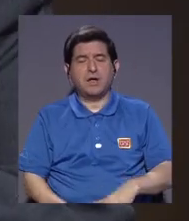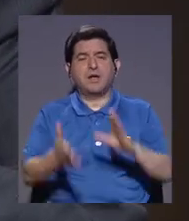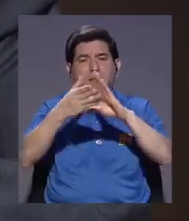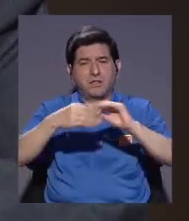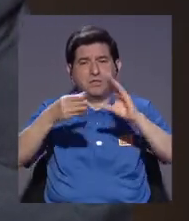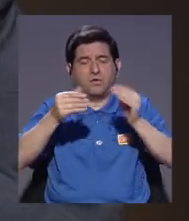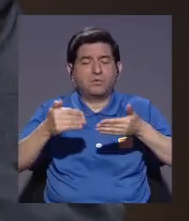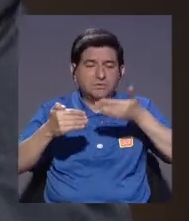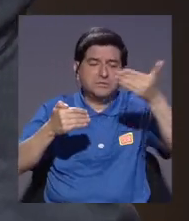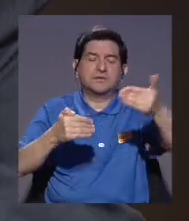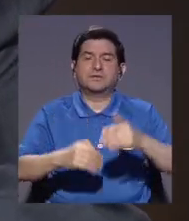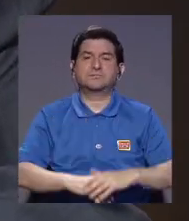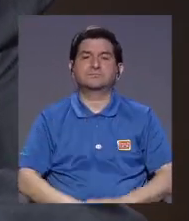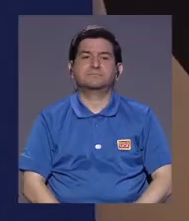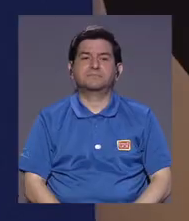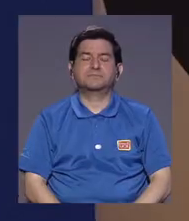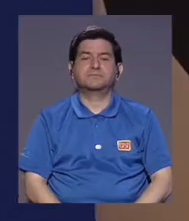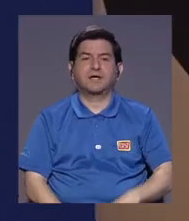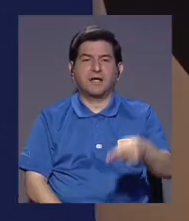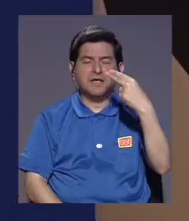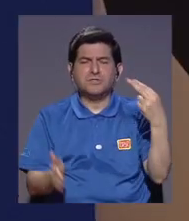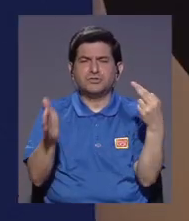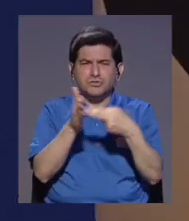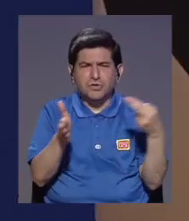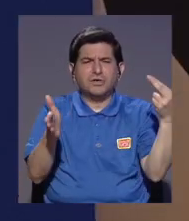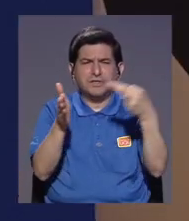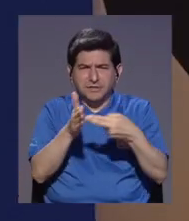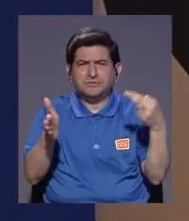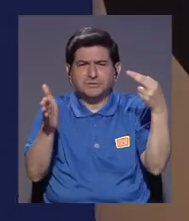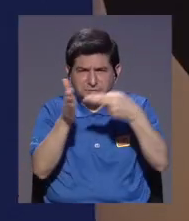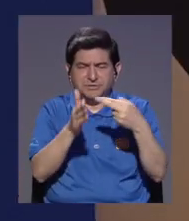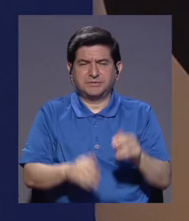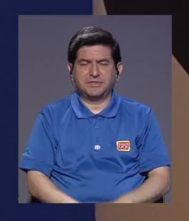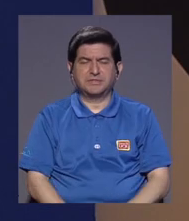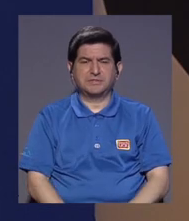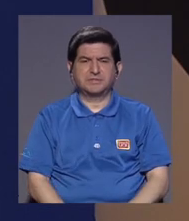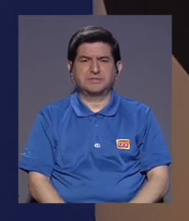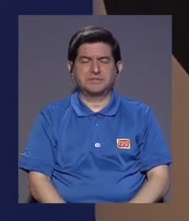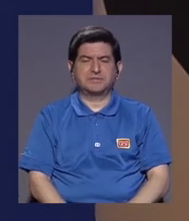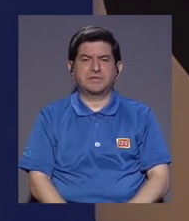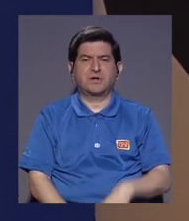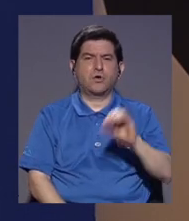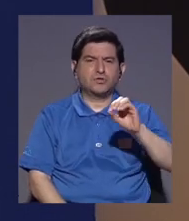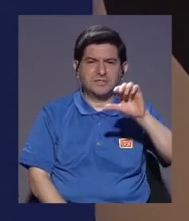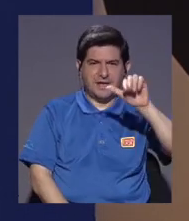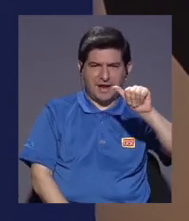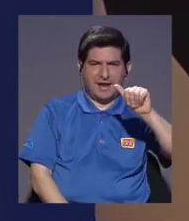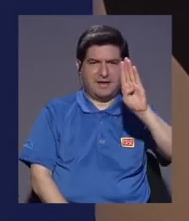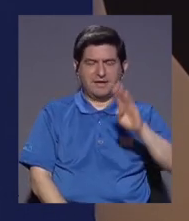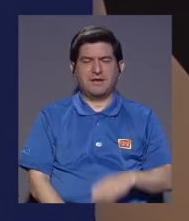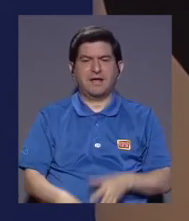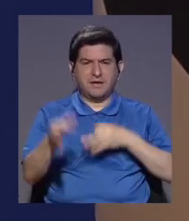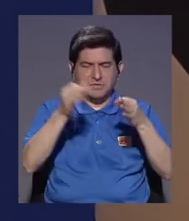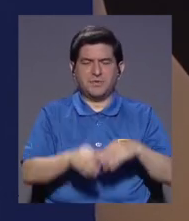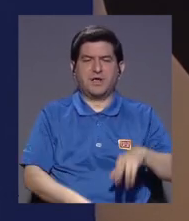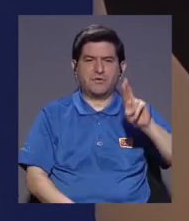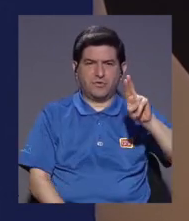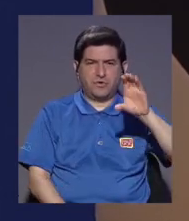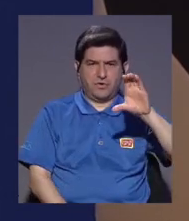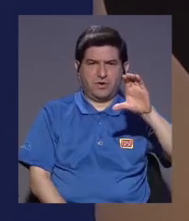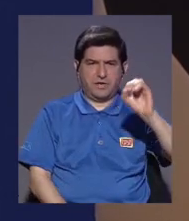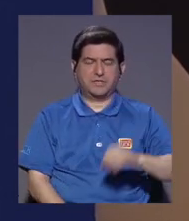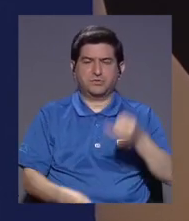contar las cosas como pueden las historias se repiten muchas veces y oscar nos ha explicado por qué don rodrigo carazo